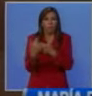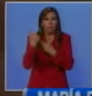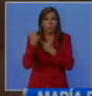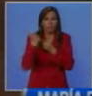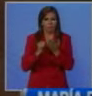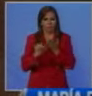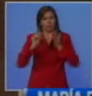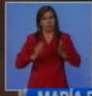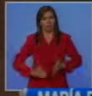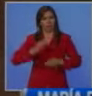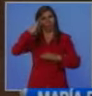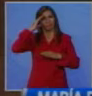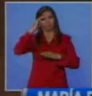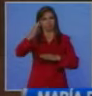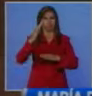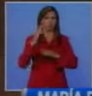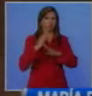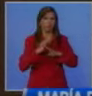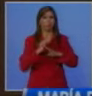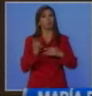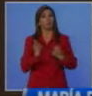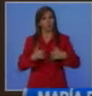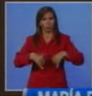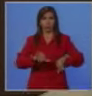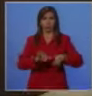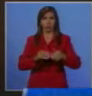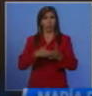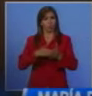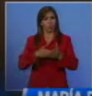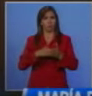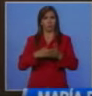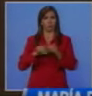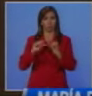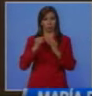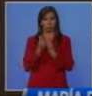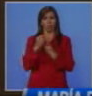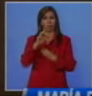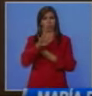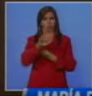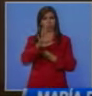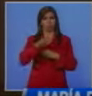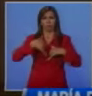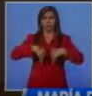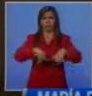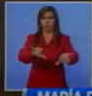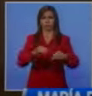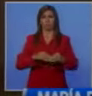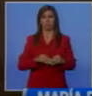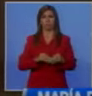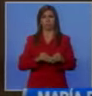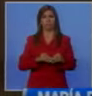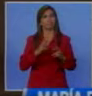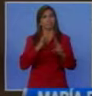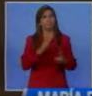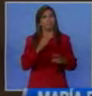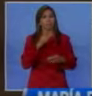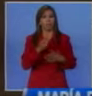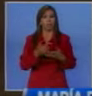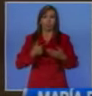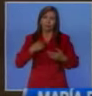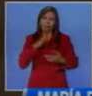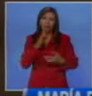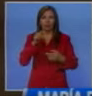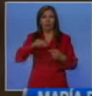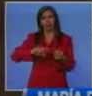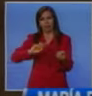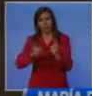asegura que continuará como militante de Alianza País. Las revoluciones necesitan procesos de relevo y de cambio. También quiero recordarles